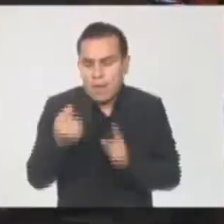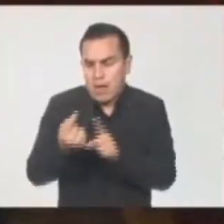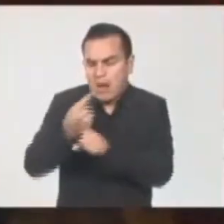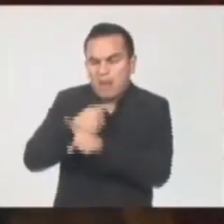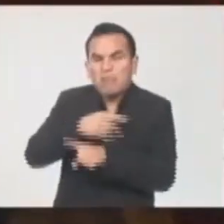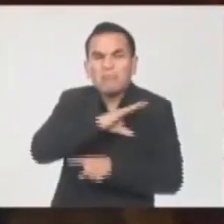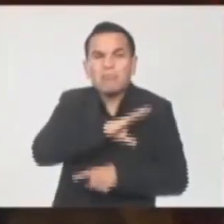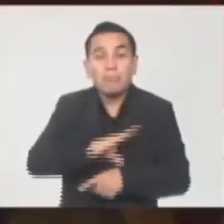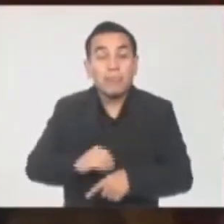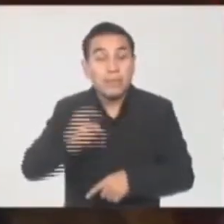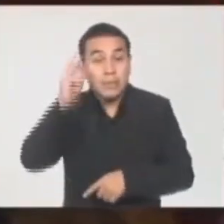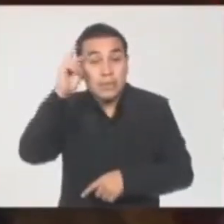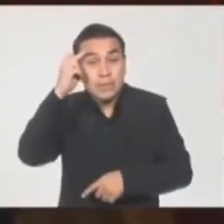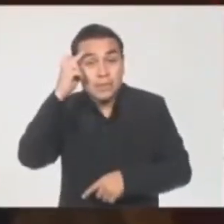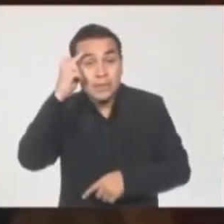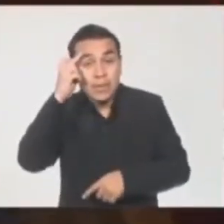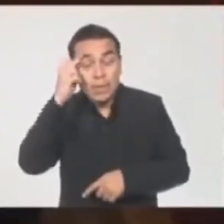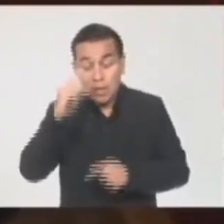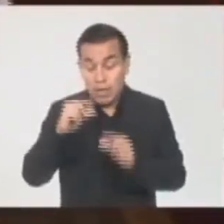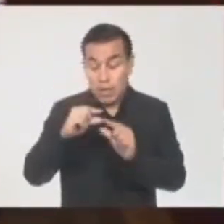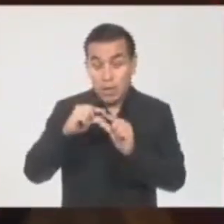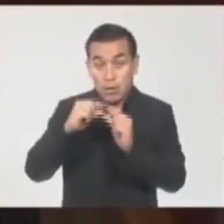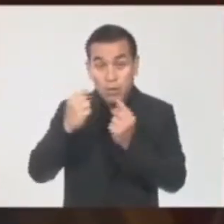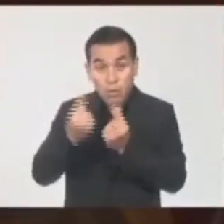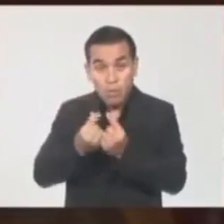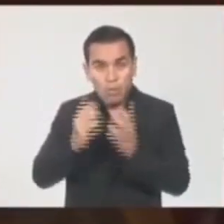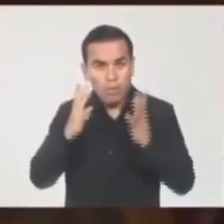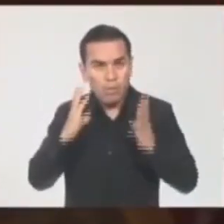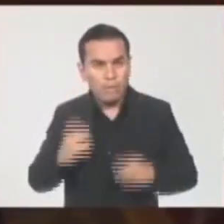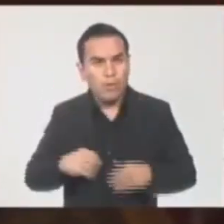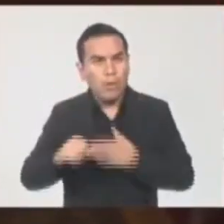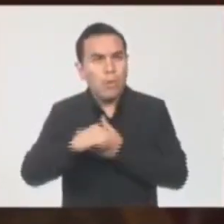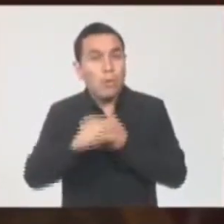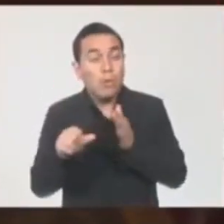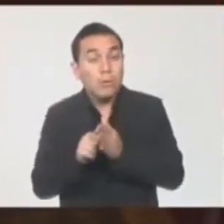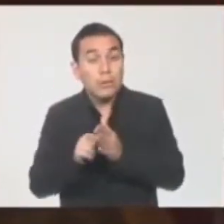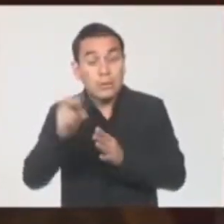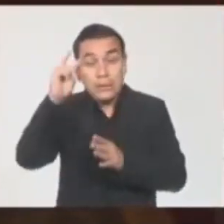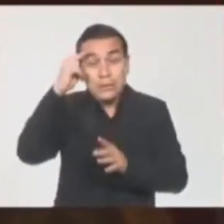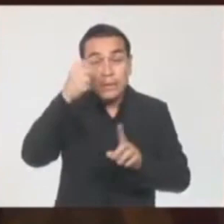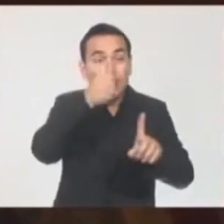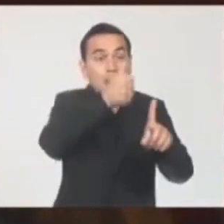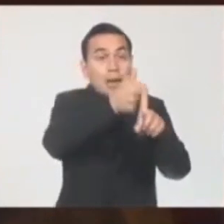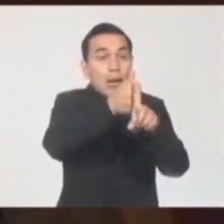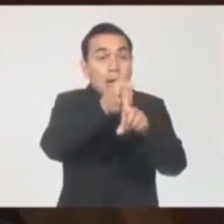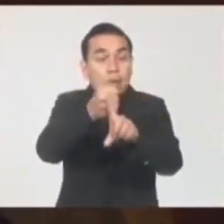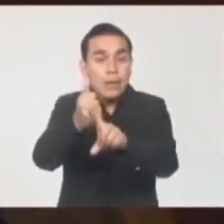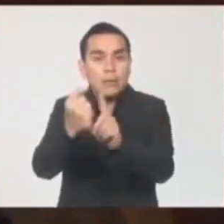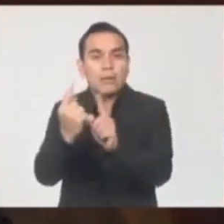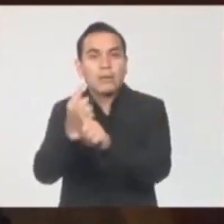país no solo depende de un gobierno o de una asamblea, depende de cada uno de nosotros.